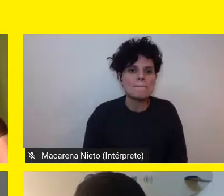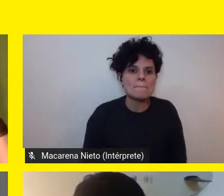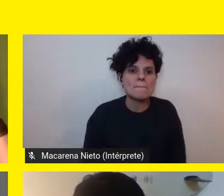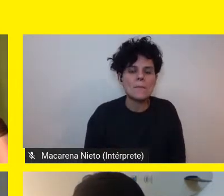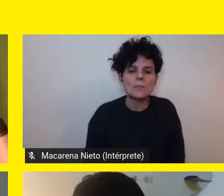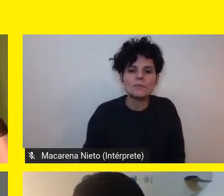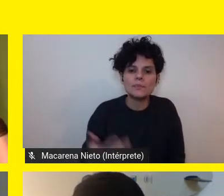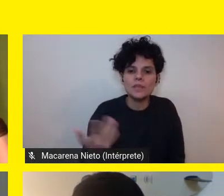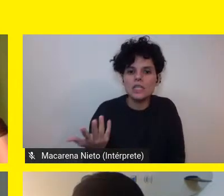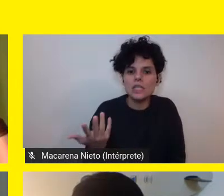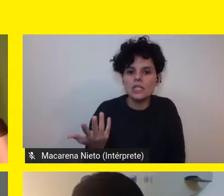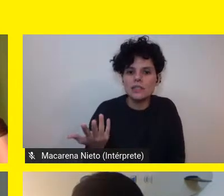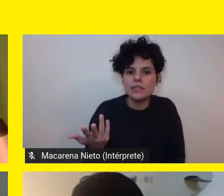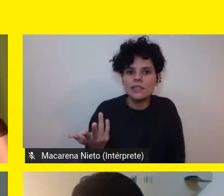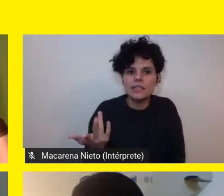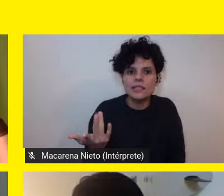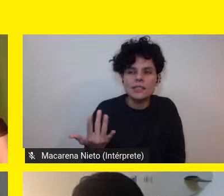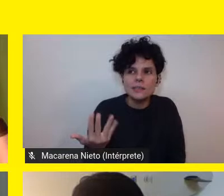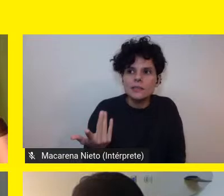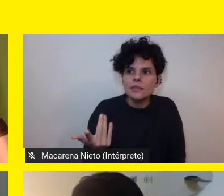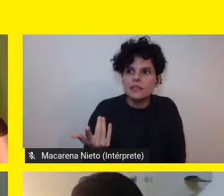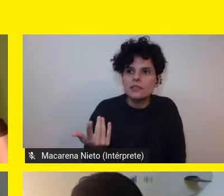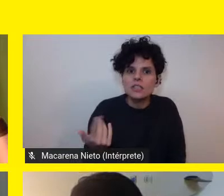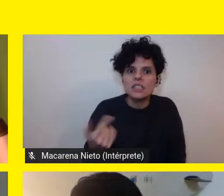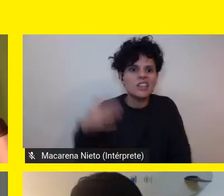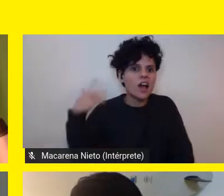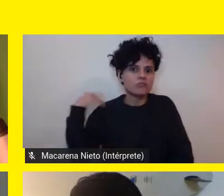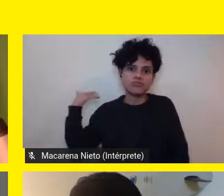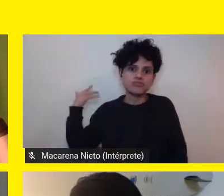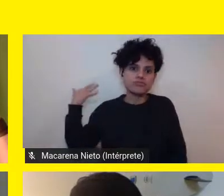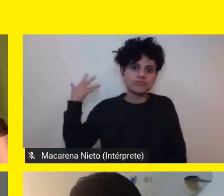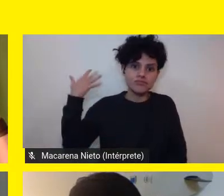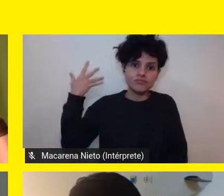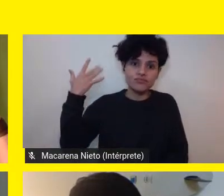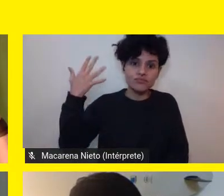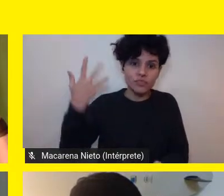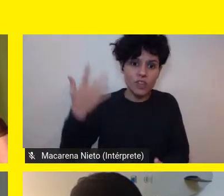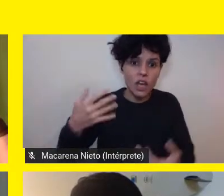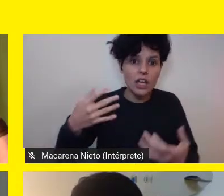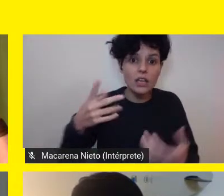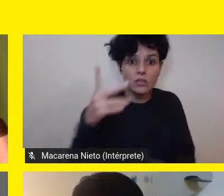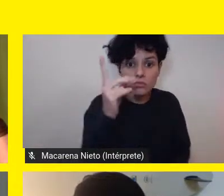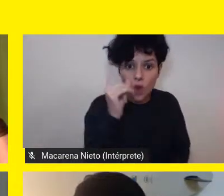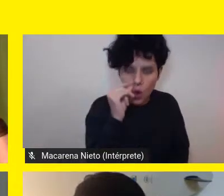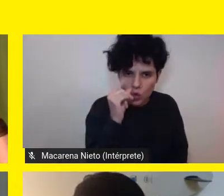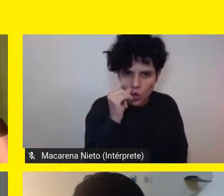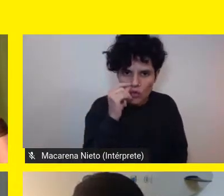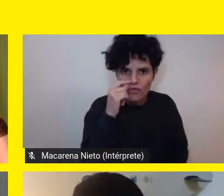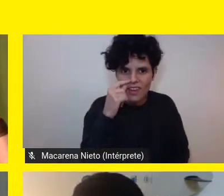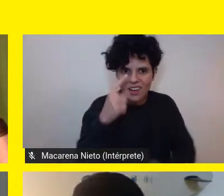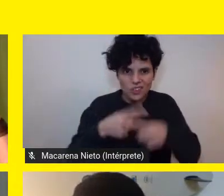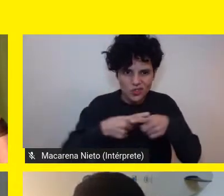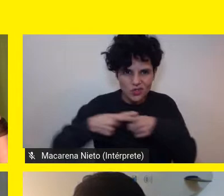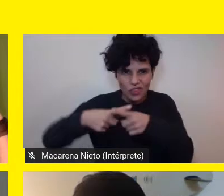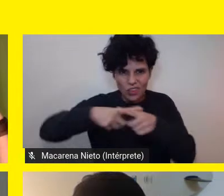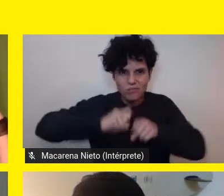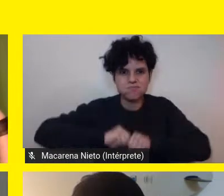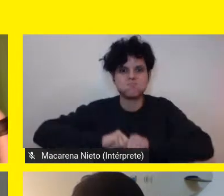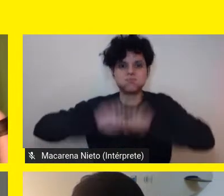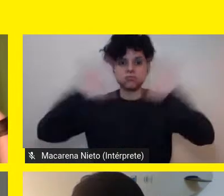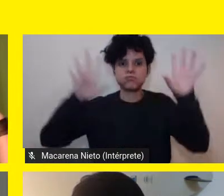estaba registrando todos los hechos del estallido social, también para realizar un